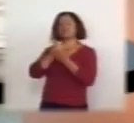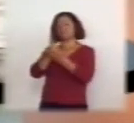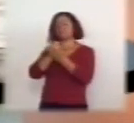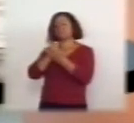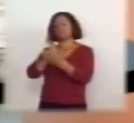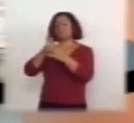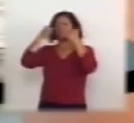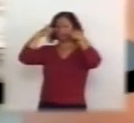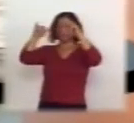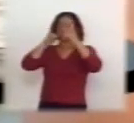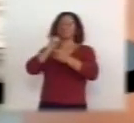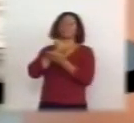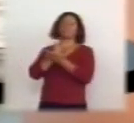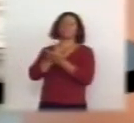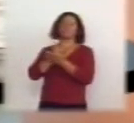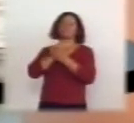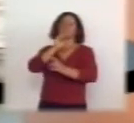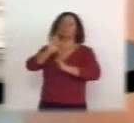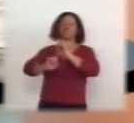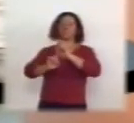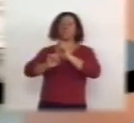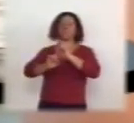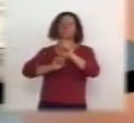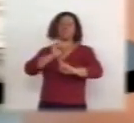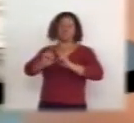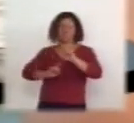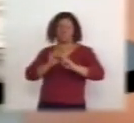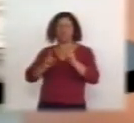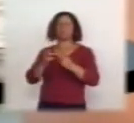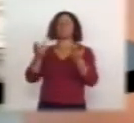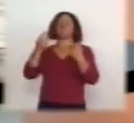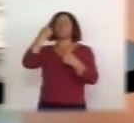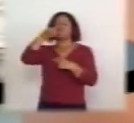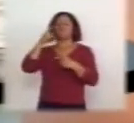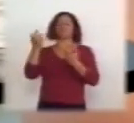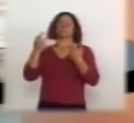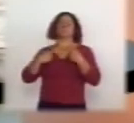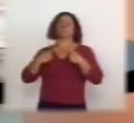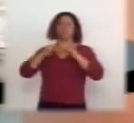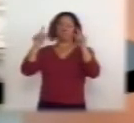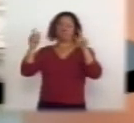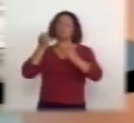de que Tlaxcala, los tlaxcaltecas, hagamos